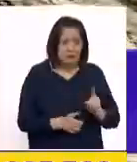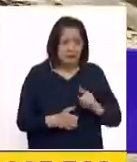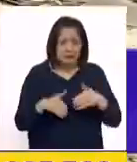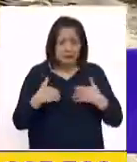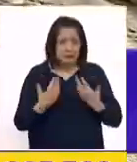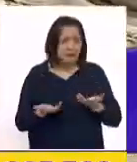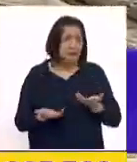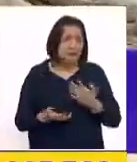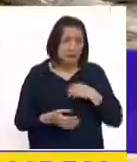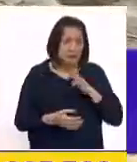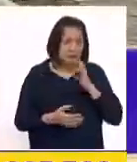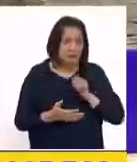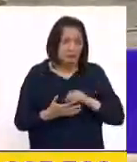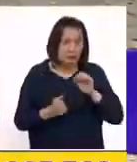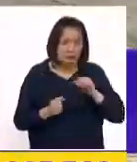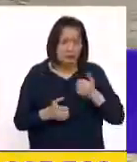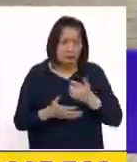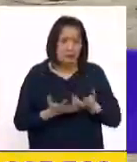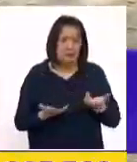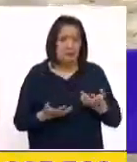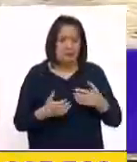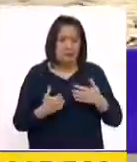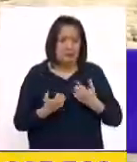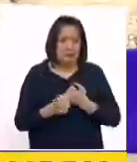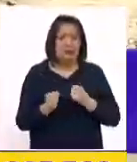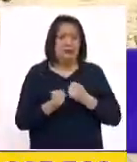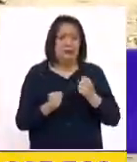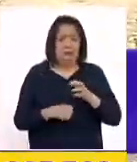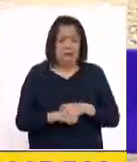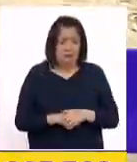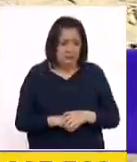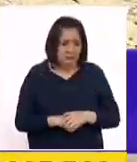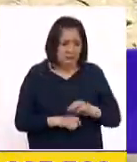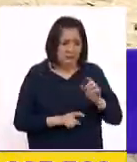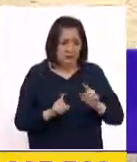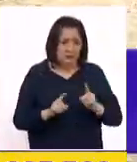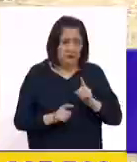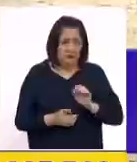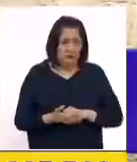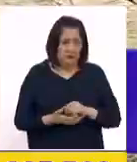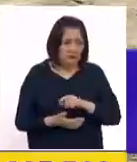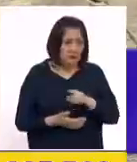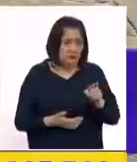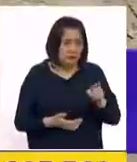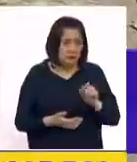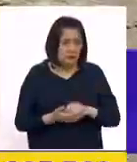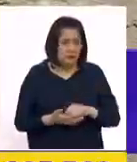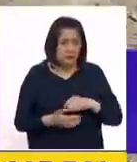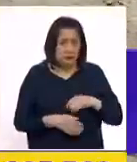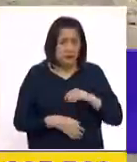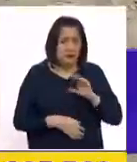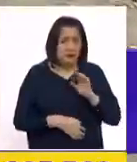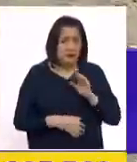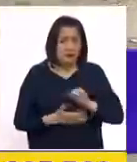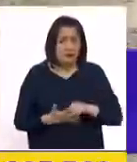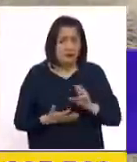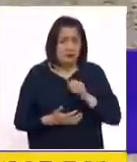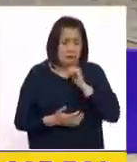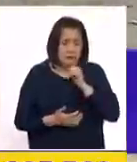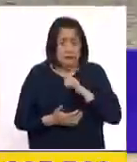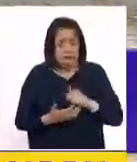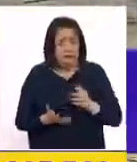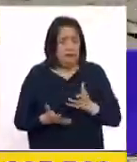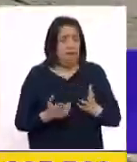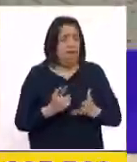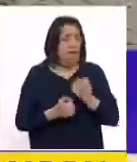pueden hablar, ellos han luchado para poder sobrevivir. Y algunos de ellos están ladrando porque ya hay cierta desconfianza.